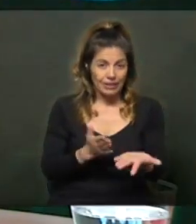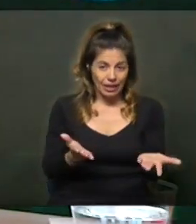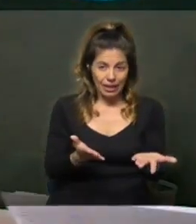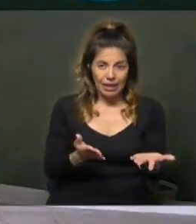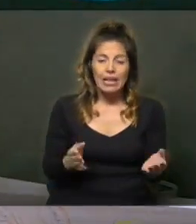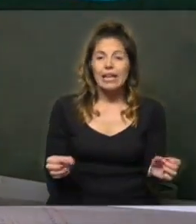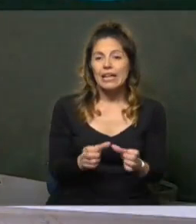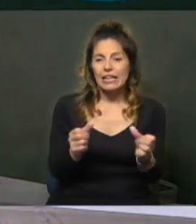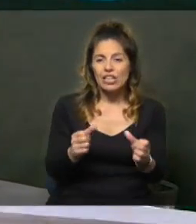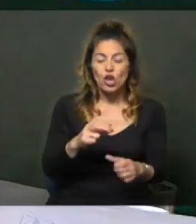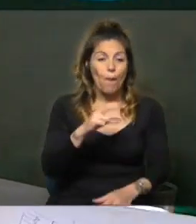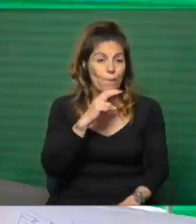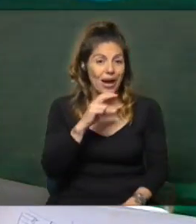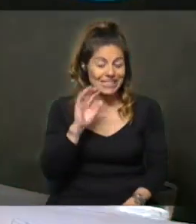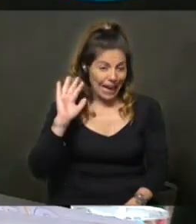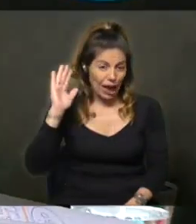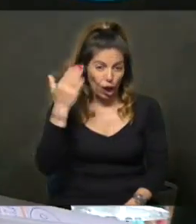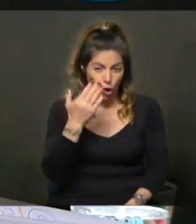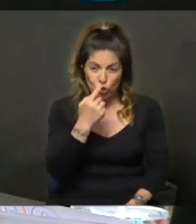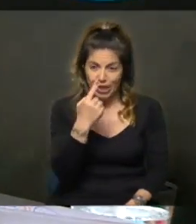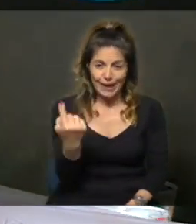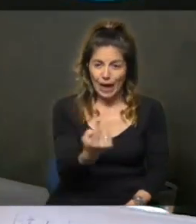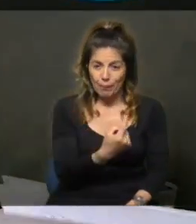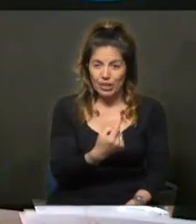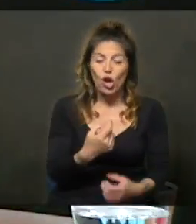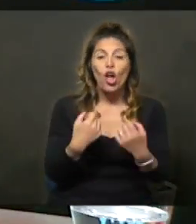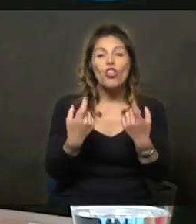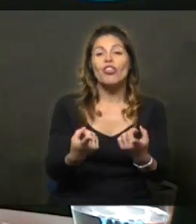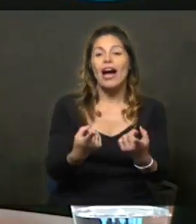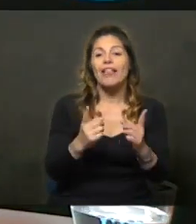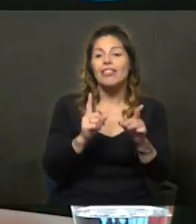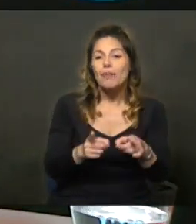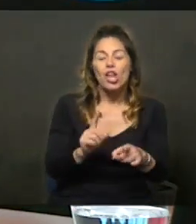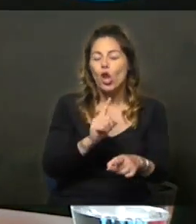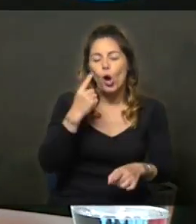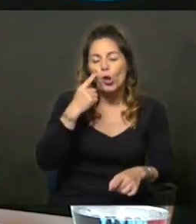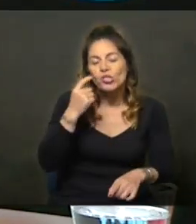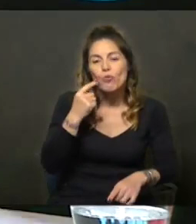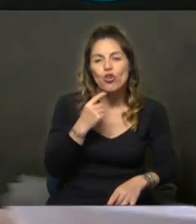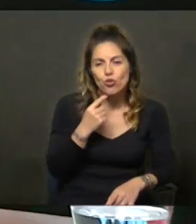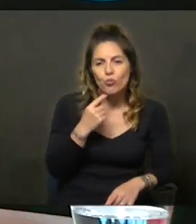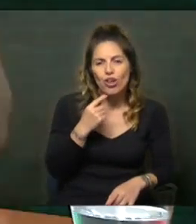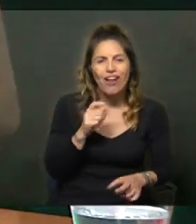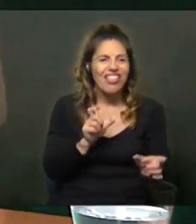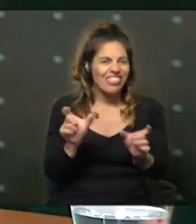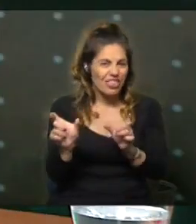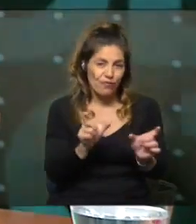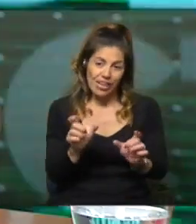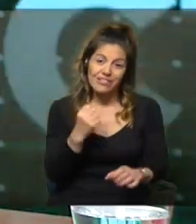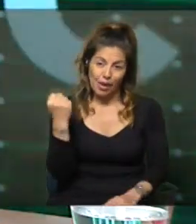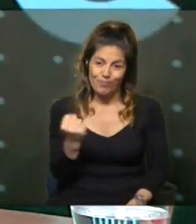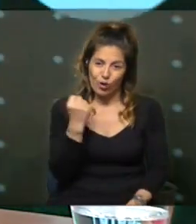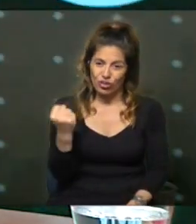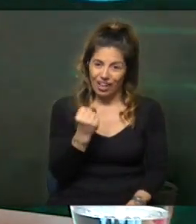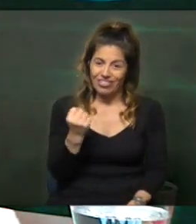hecho de que emasa haya reconocido tan rápido nos da la Pauta Aunque todavía no conocemos los números de que la diferencia debe ser importante